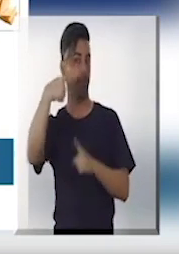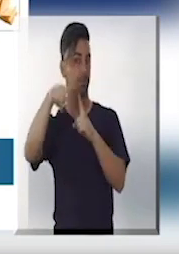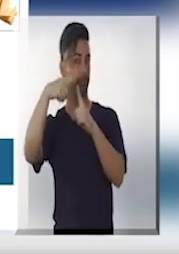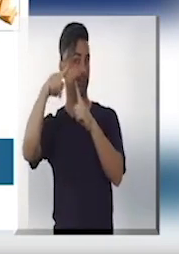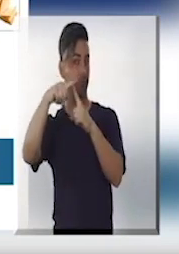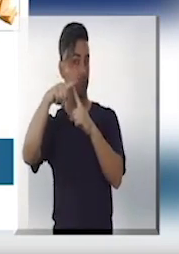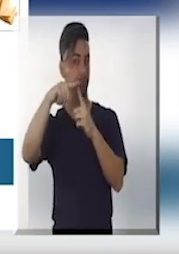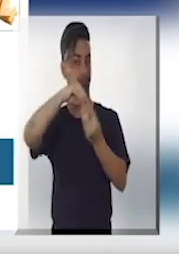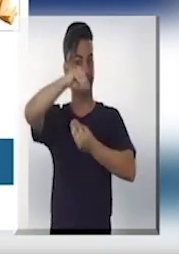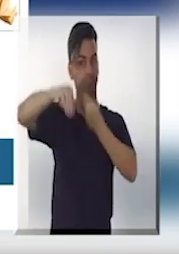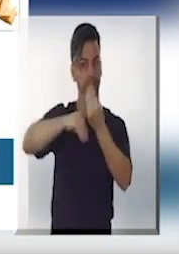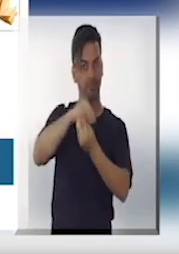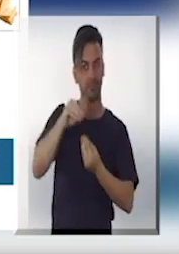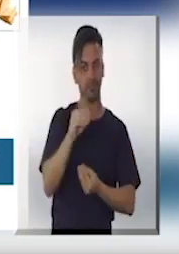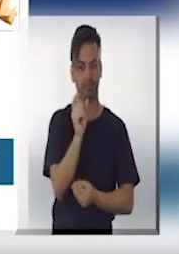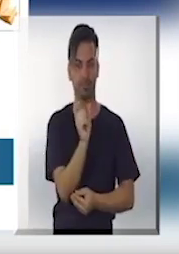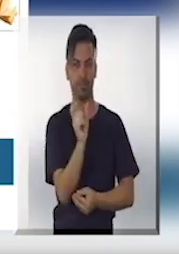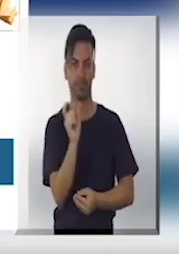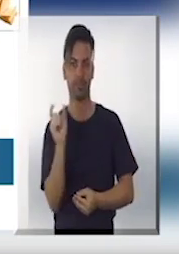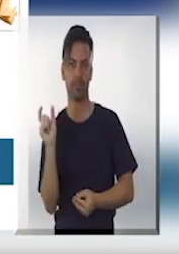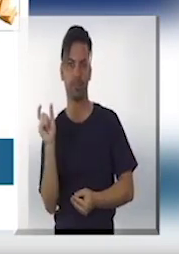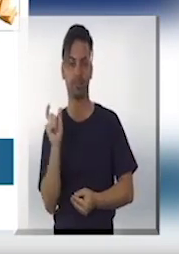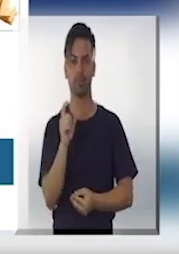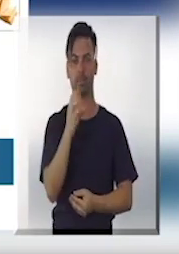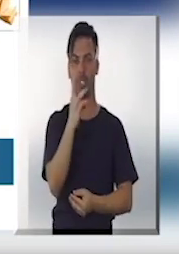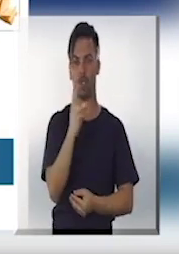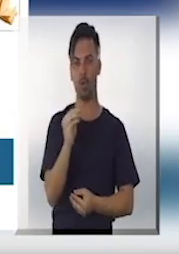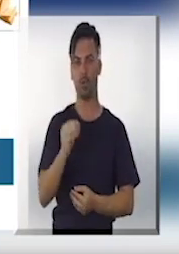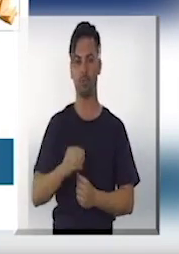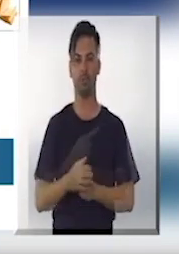la educación primaria, por tanto, no es nuevo para ustedes.